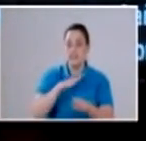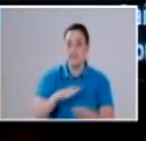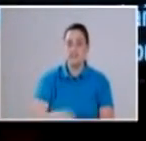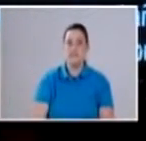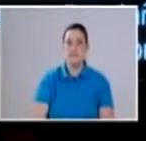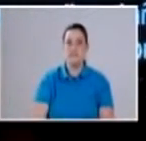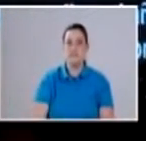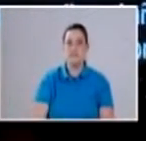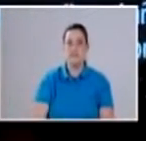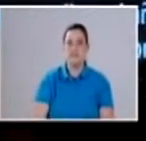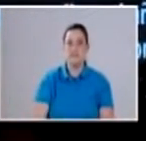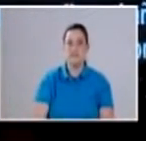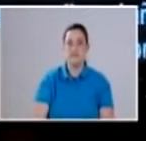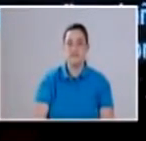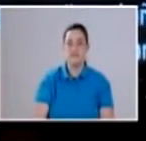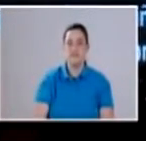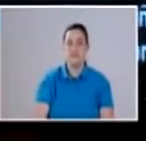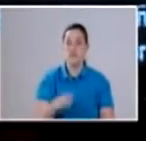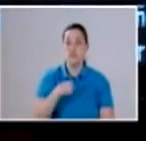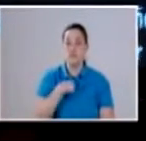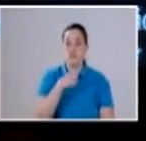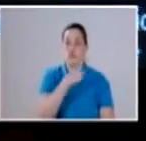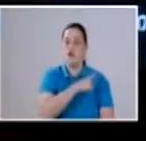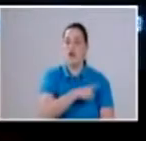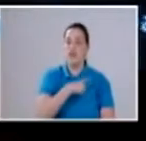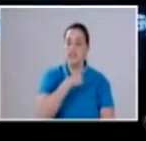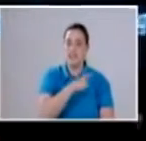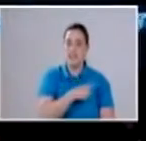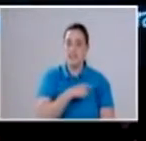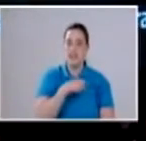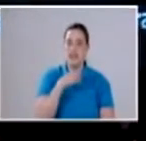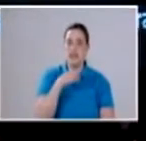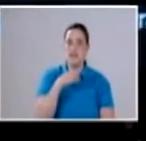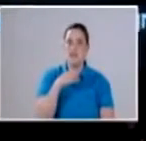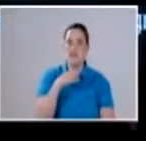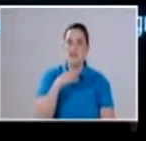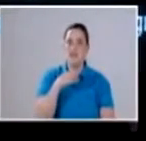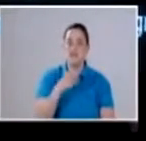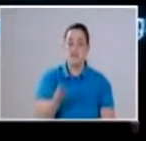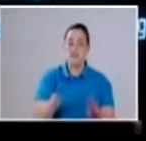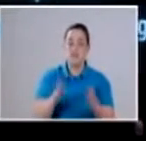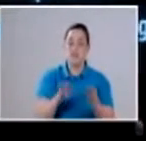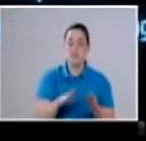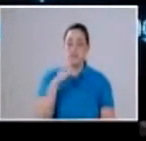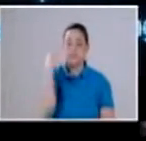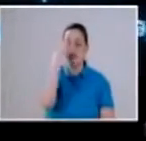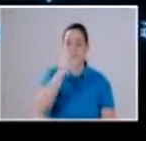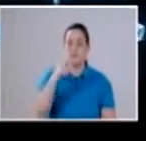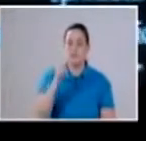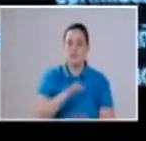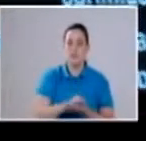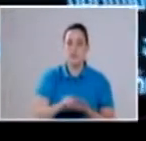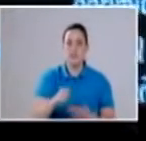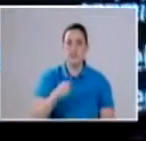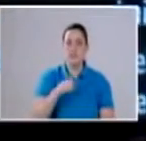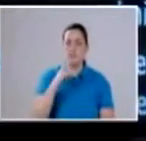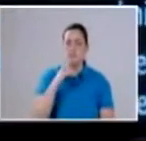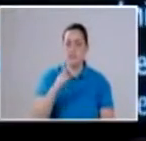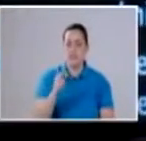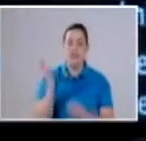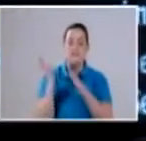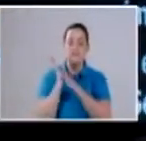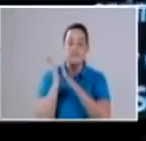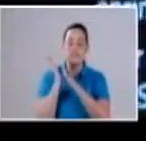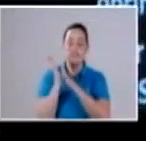manera. Porque yo lo anhelaba, pero decía, yo voy a decir alabanza. Y ellos dicen que alabanza voy a decir.